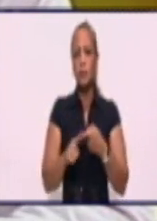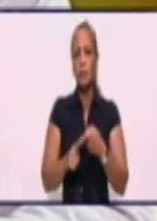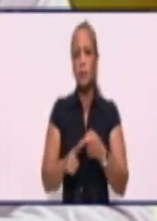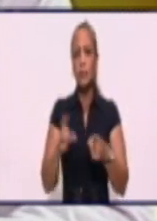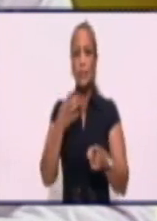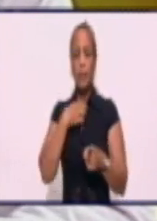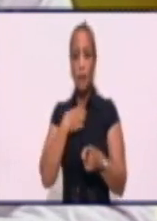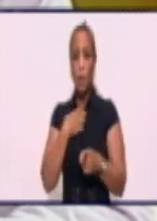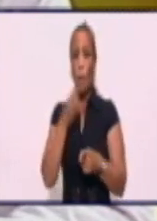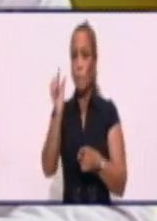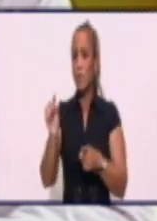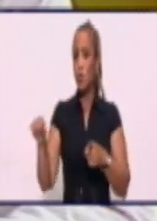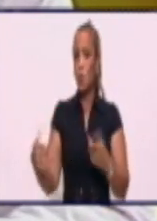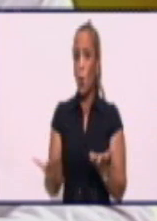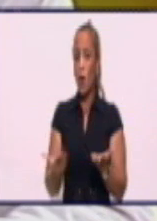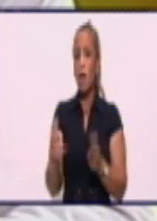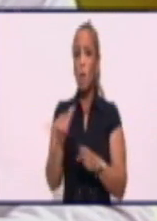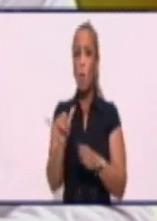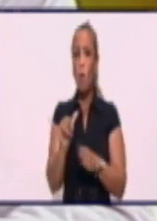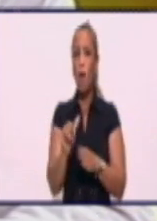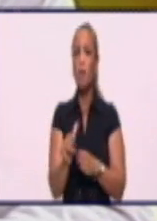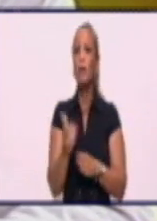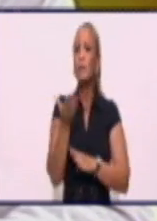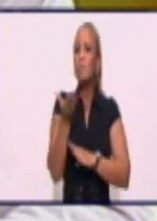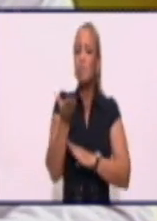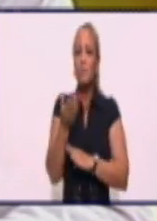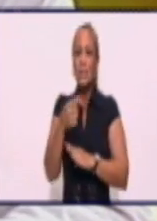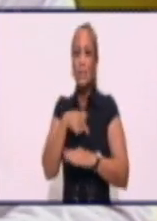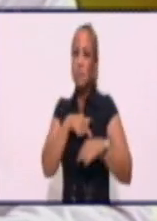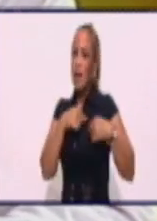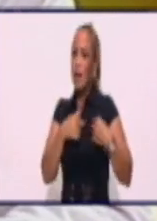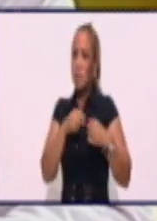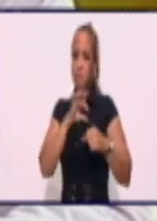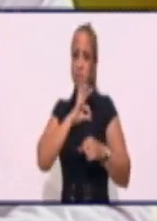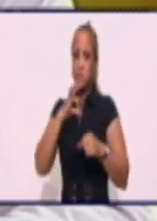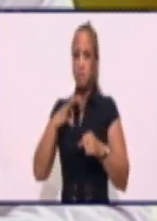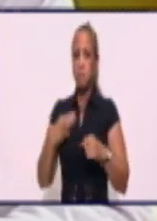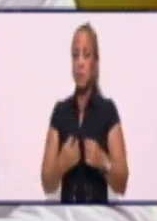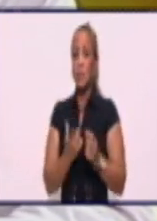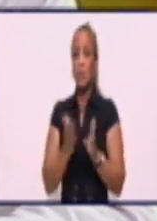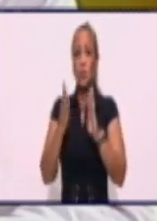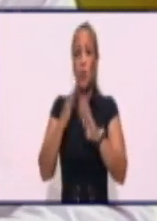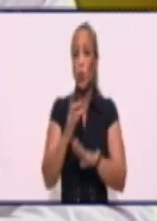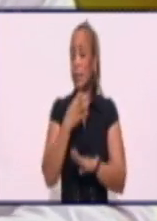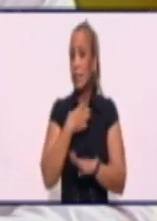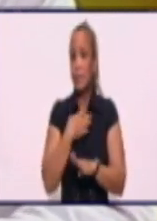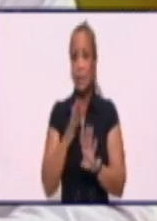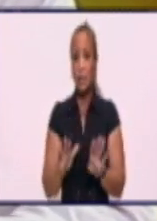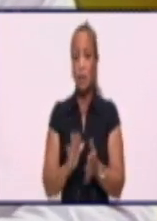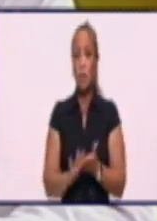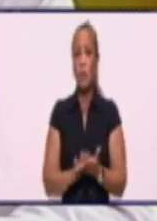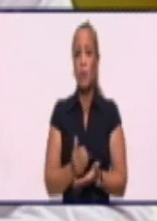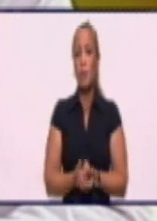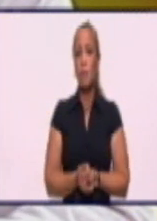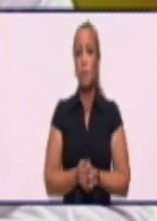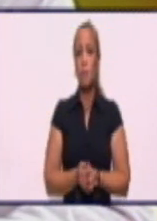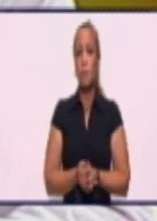tenemos pacientes que están dependientes de marcapasos. Y no tenemos marcapasos porque muchos de estos marcapasos tienen alguna